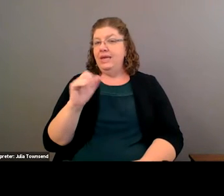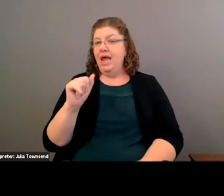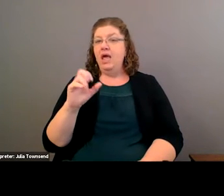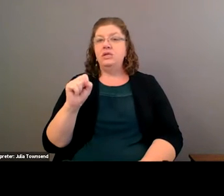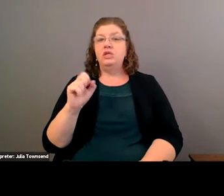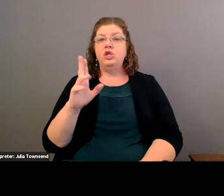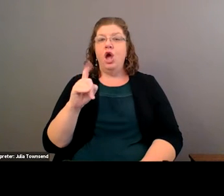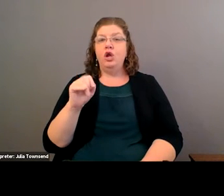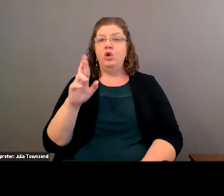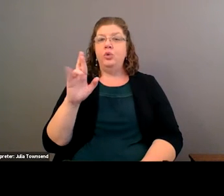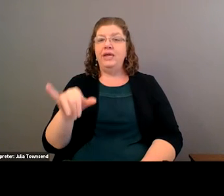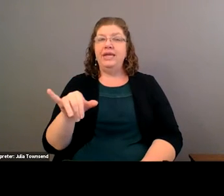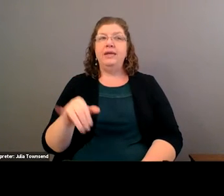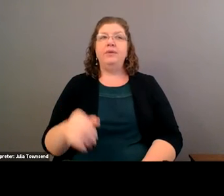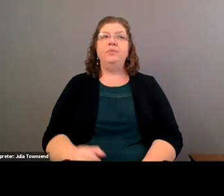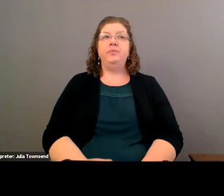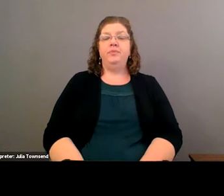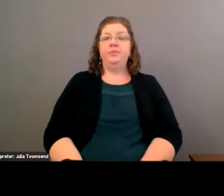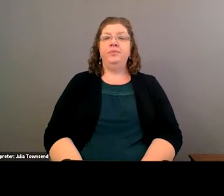Tottery.